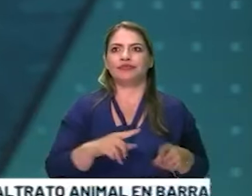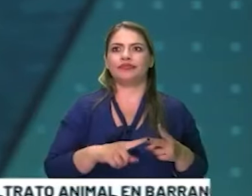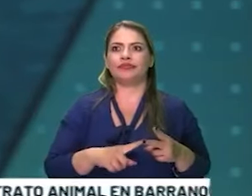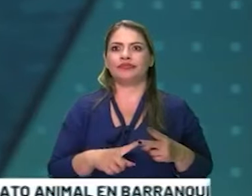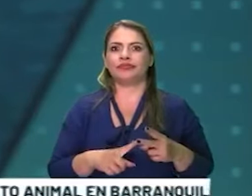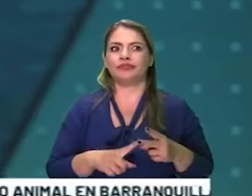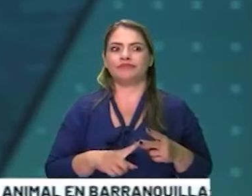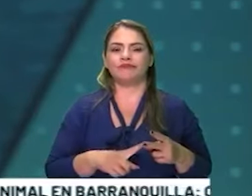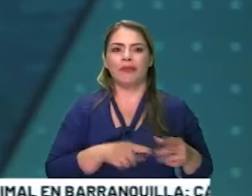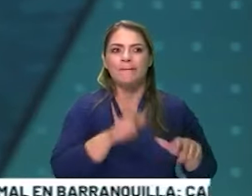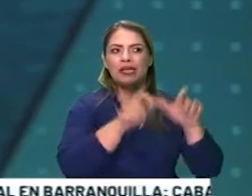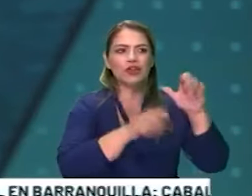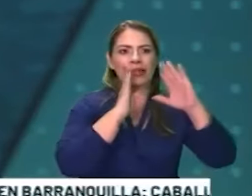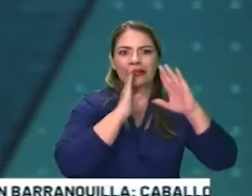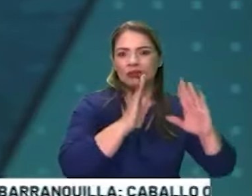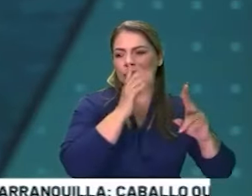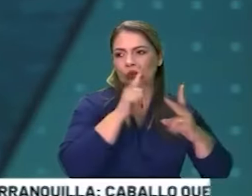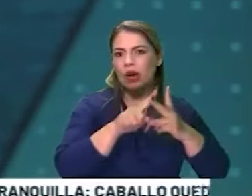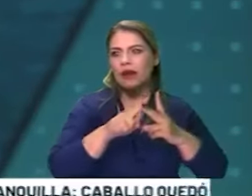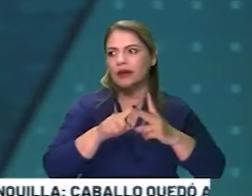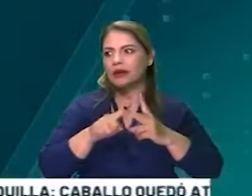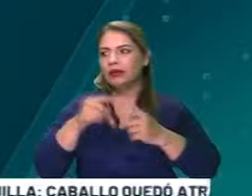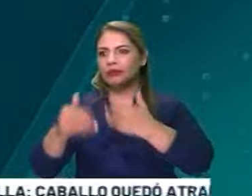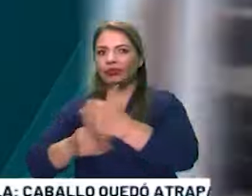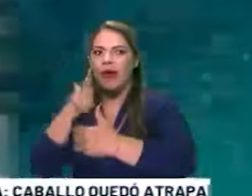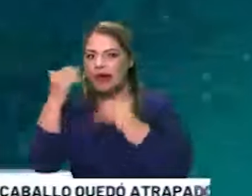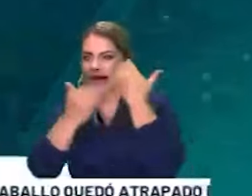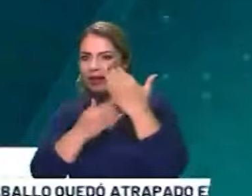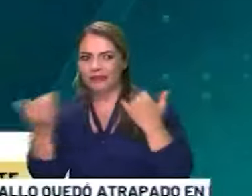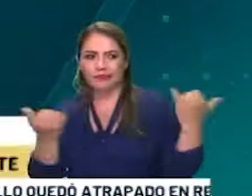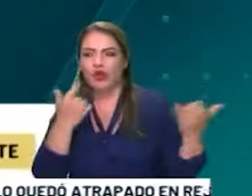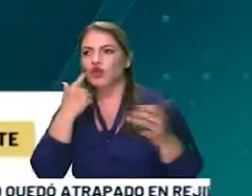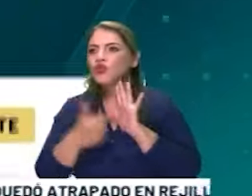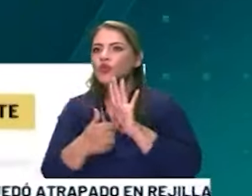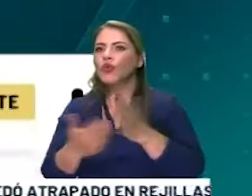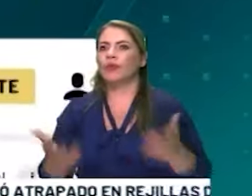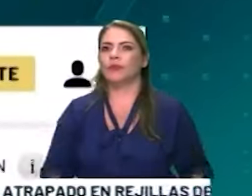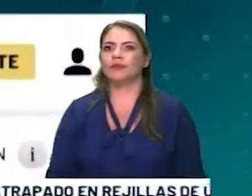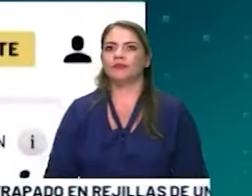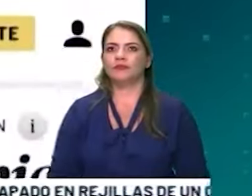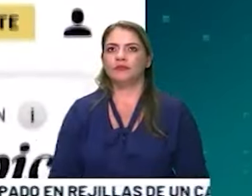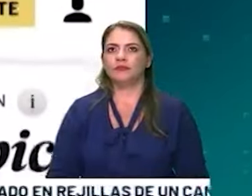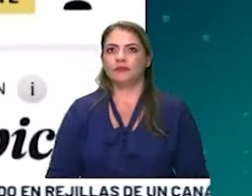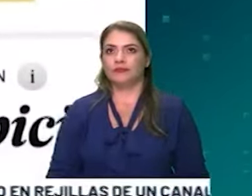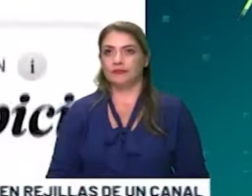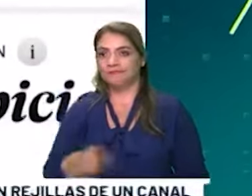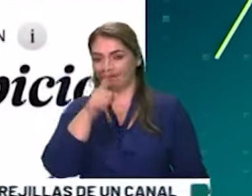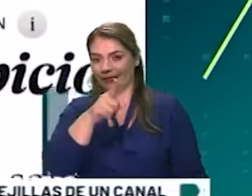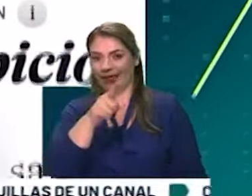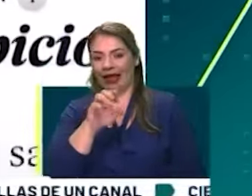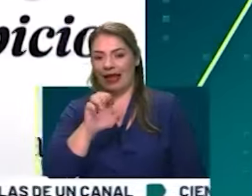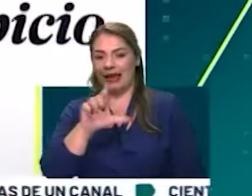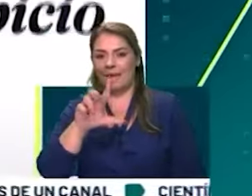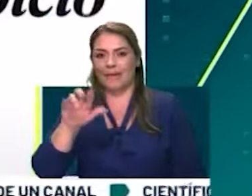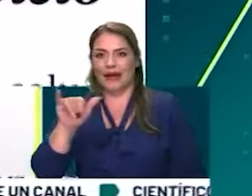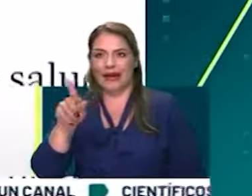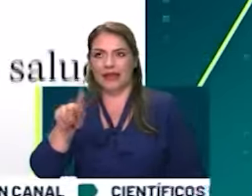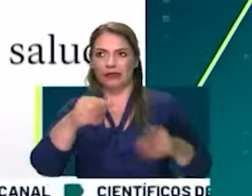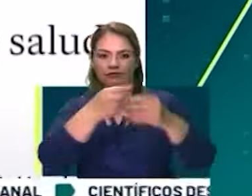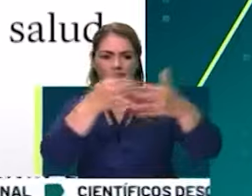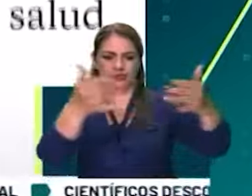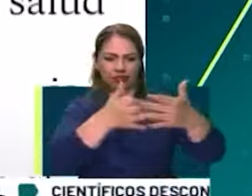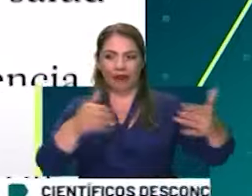y de la ignorancia sobre el análisis en la columna de opinión ionario subrayó que